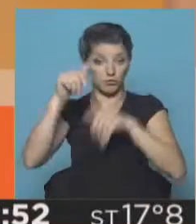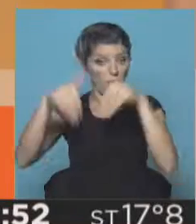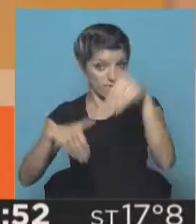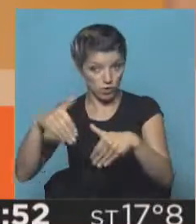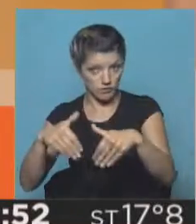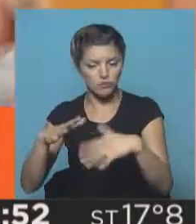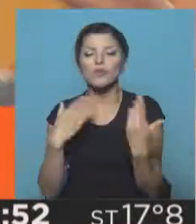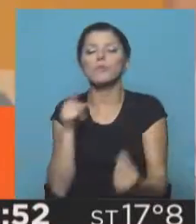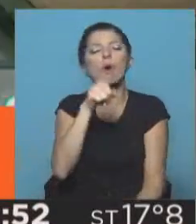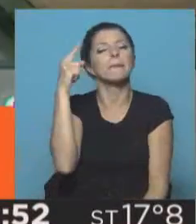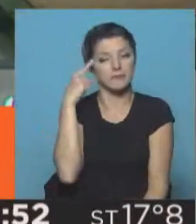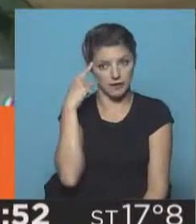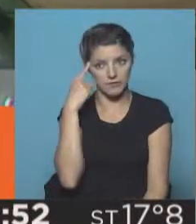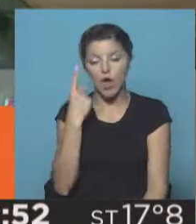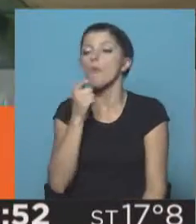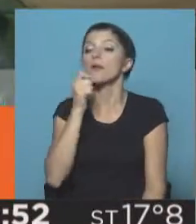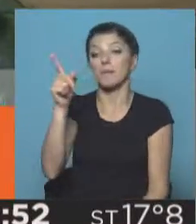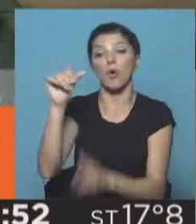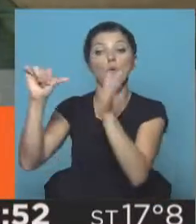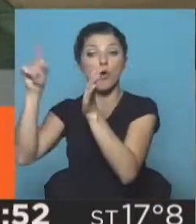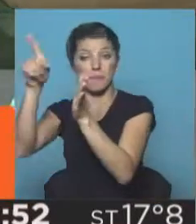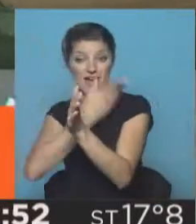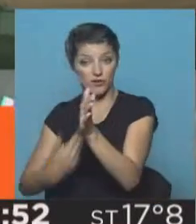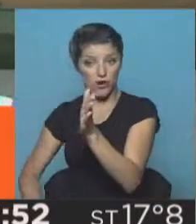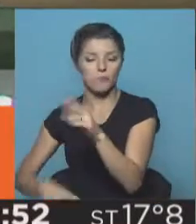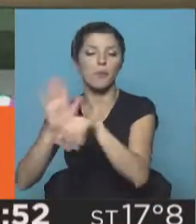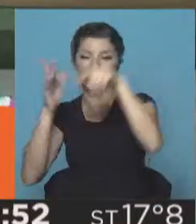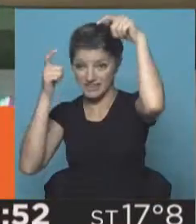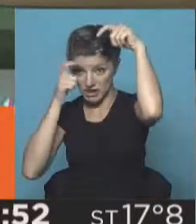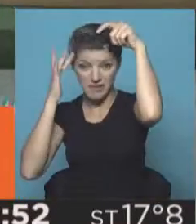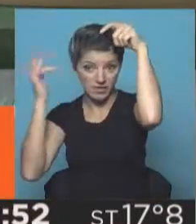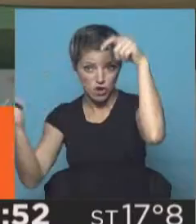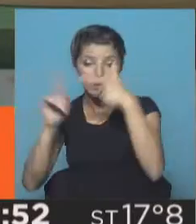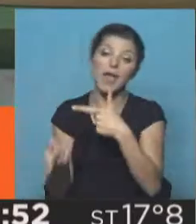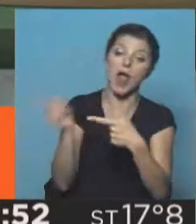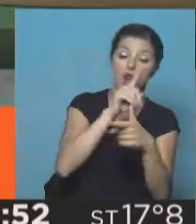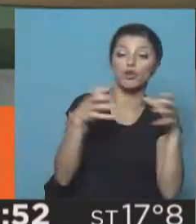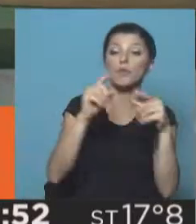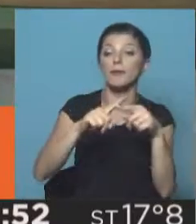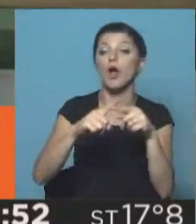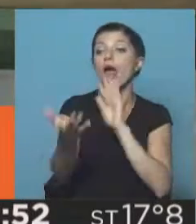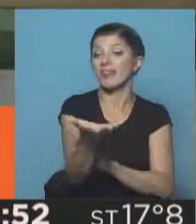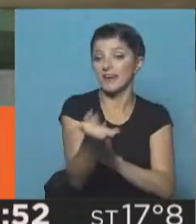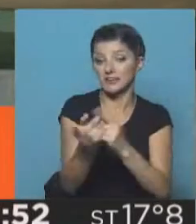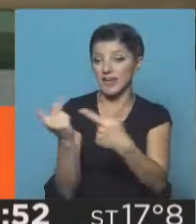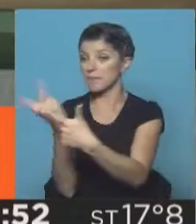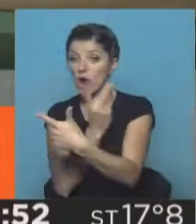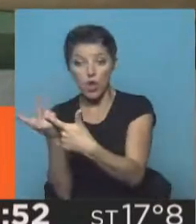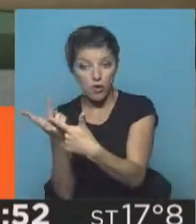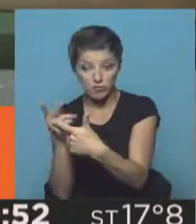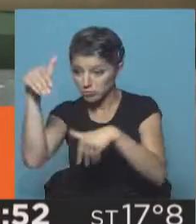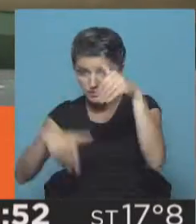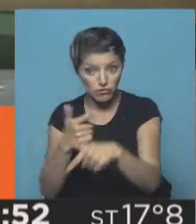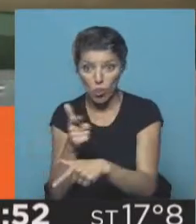están espejados, digamos? De un lado un gobierno chavista, del otro lado un gobierno de derecha, y en ninguno de los dos lugares, o casualidad, hay elecciones. Mira,